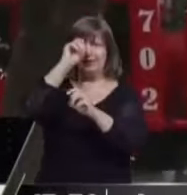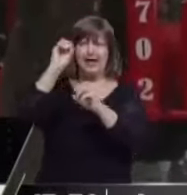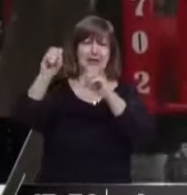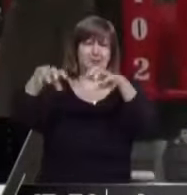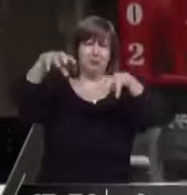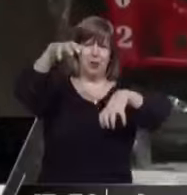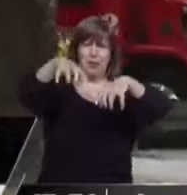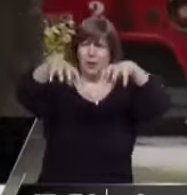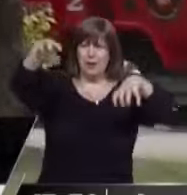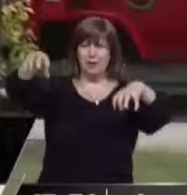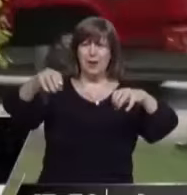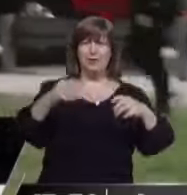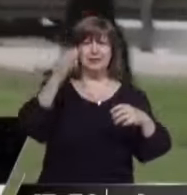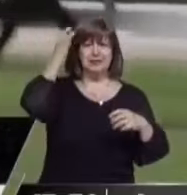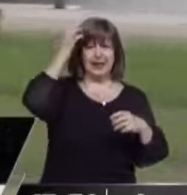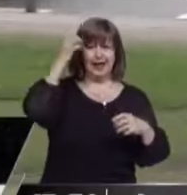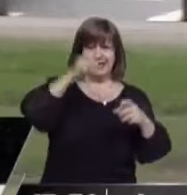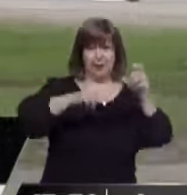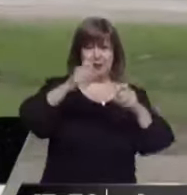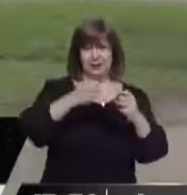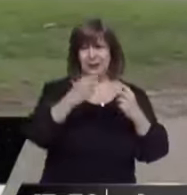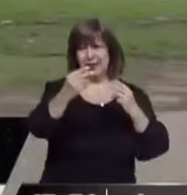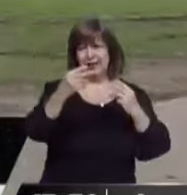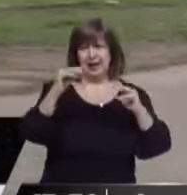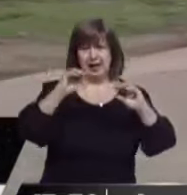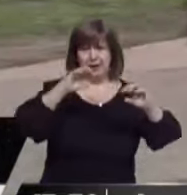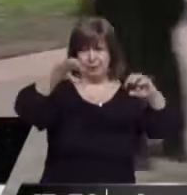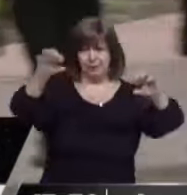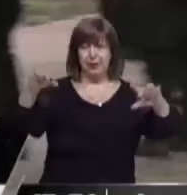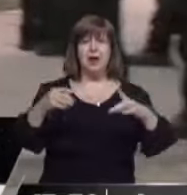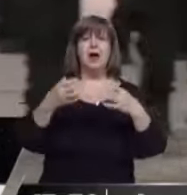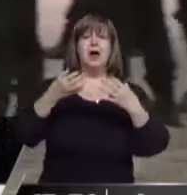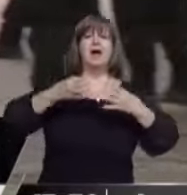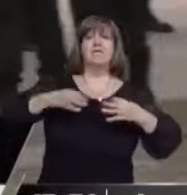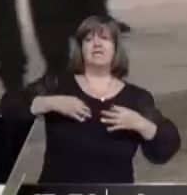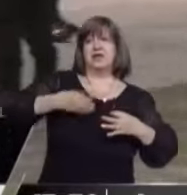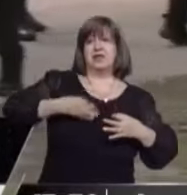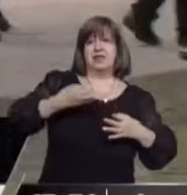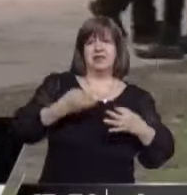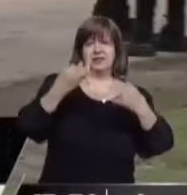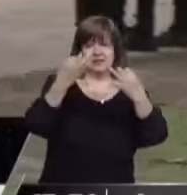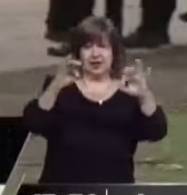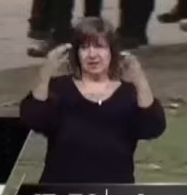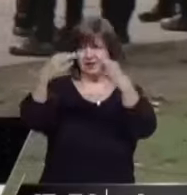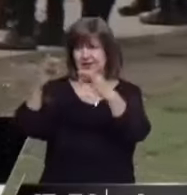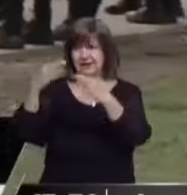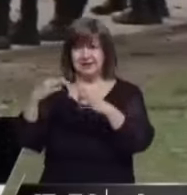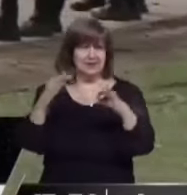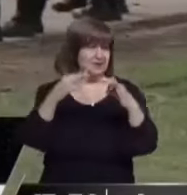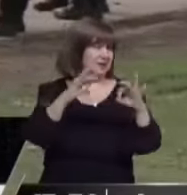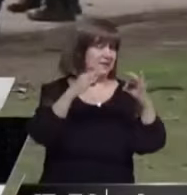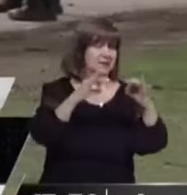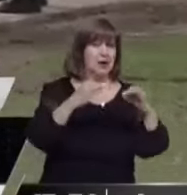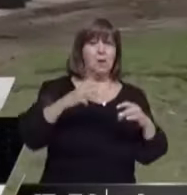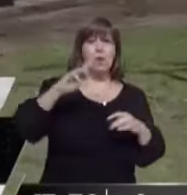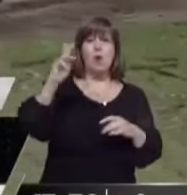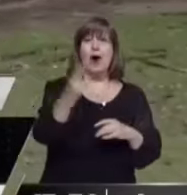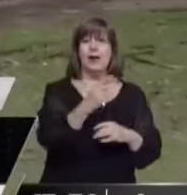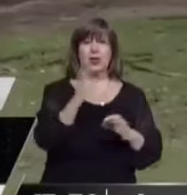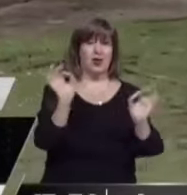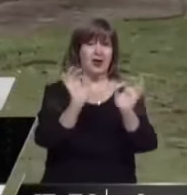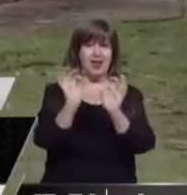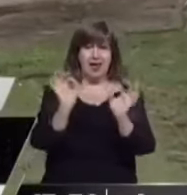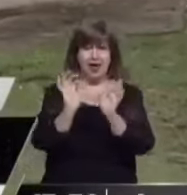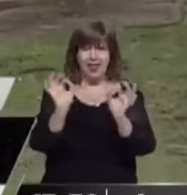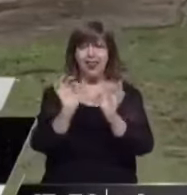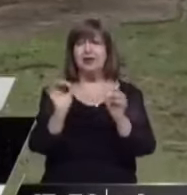del gobierno de la ciudad de Buenos Aires que no hay víctimas mortales pero sí que hay por lo menos 30 personas con heridas de distintas